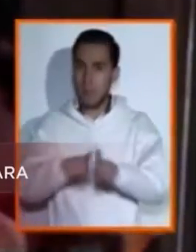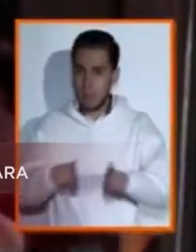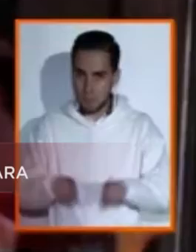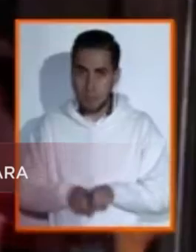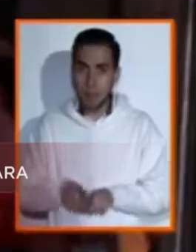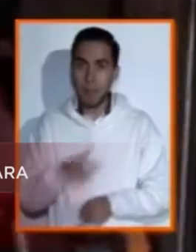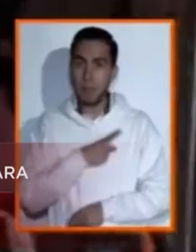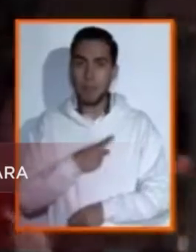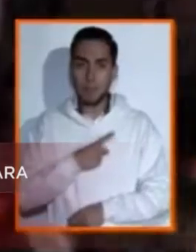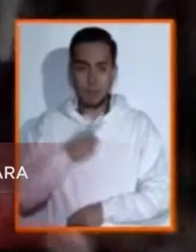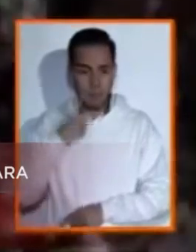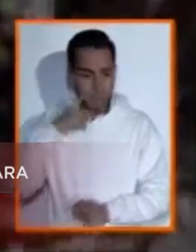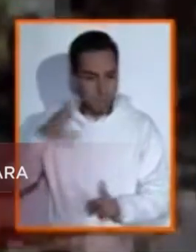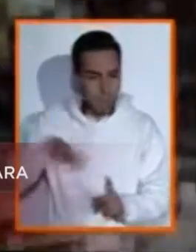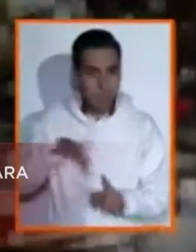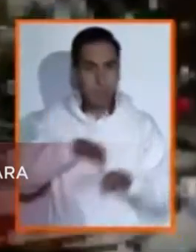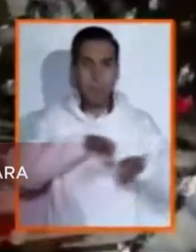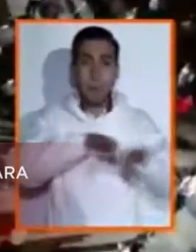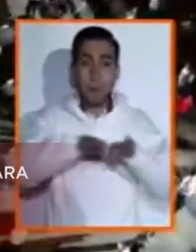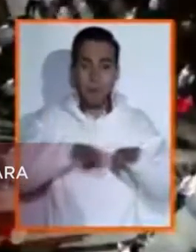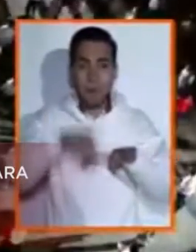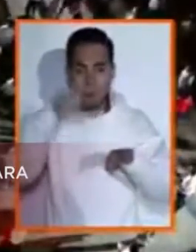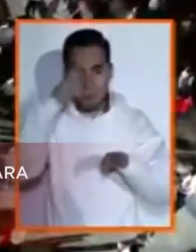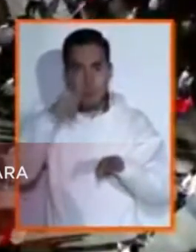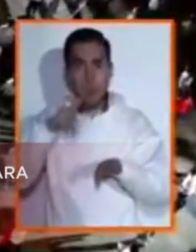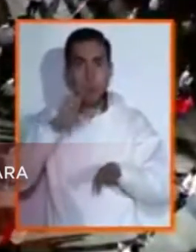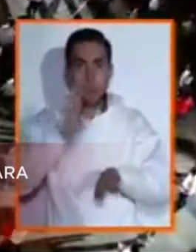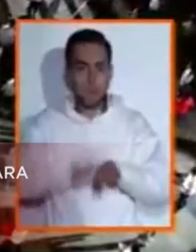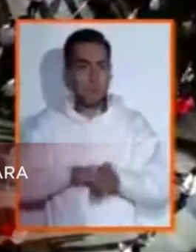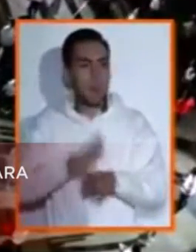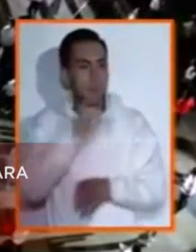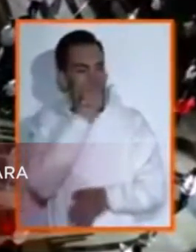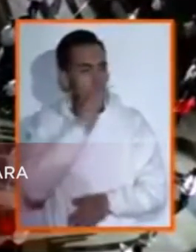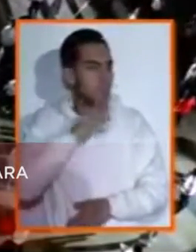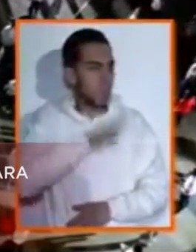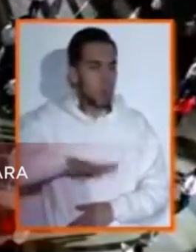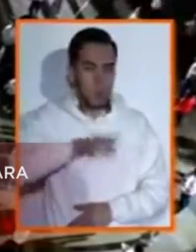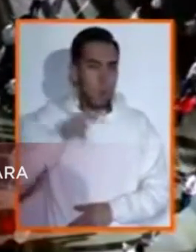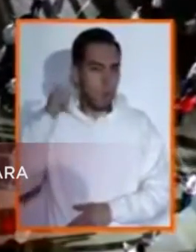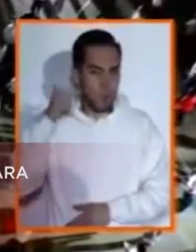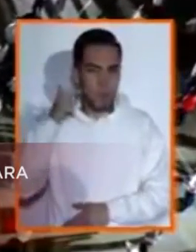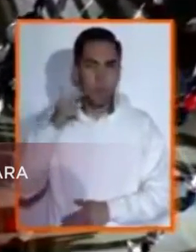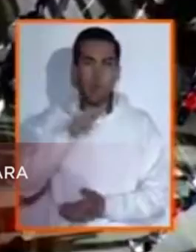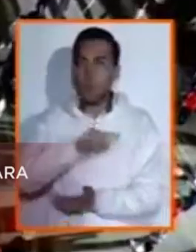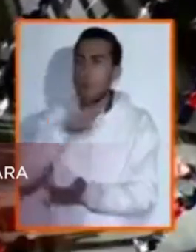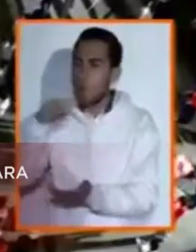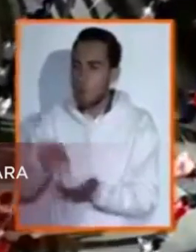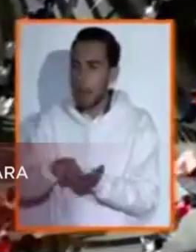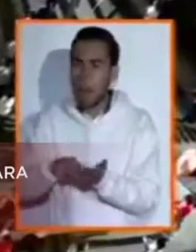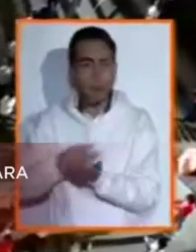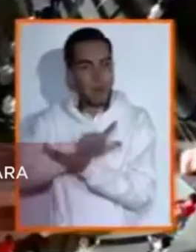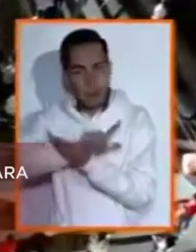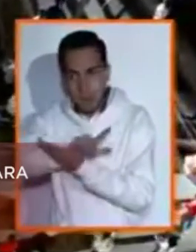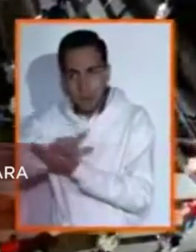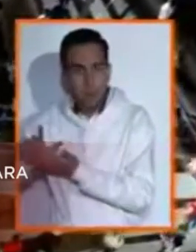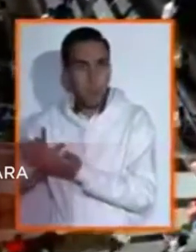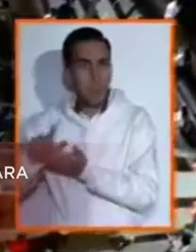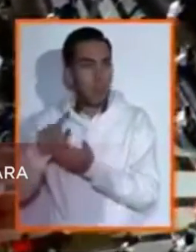trabajar por embellecer más a guadalajara en sus espacios públicos